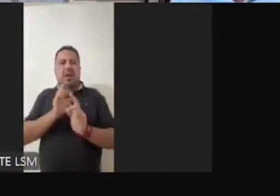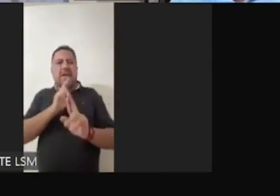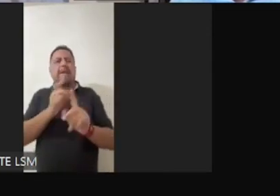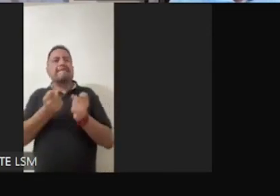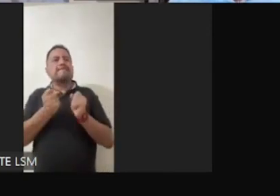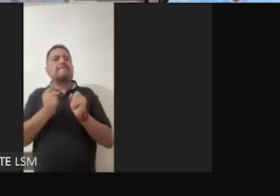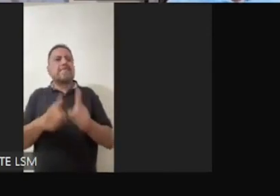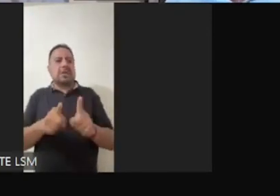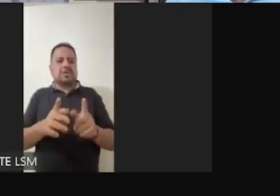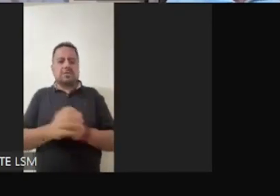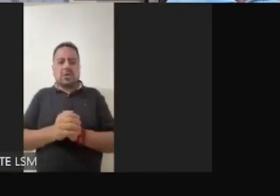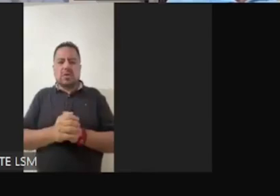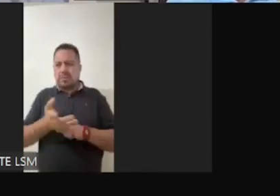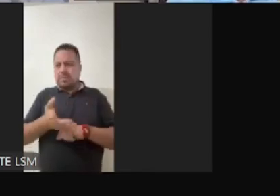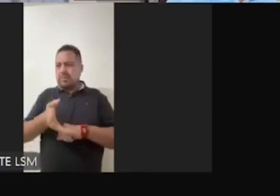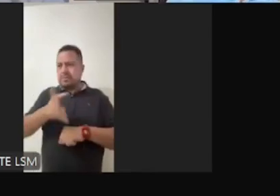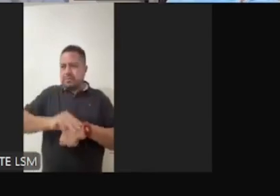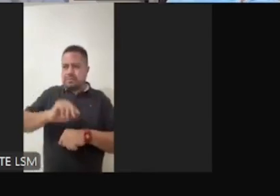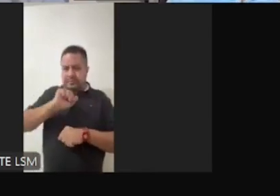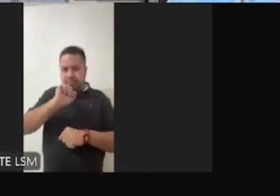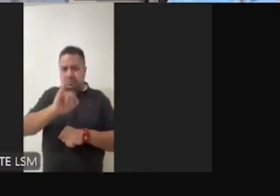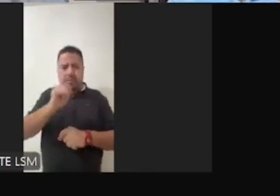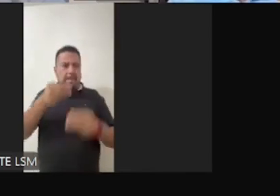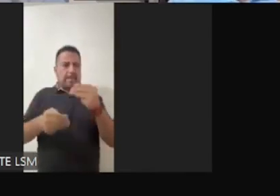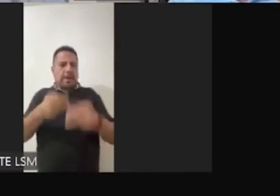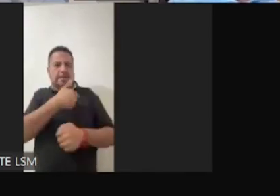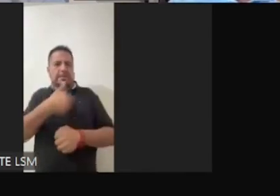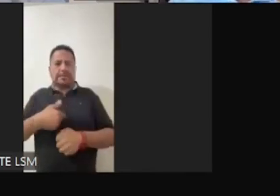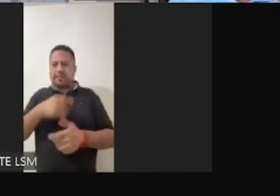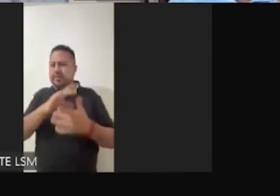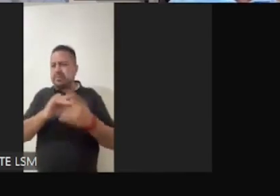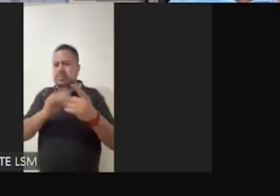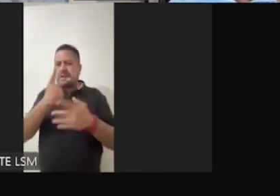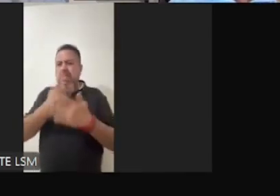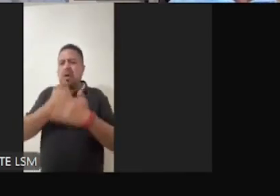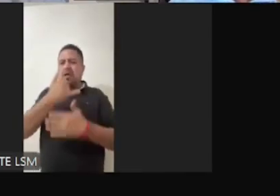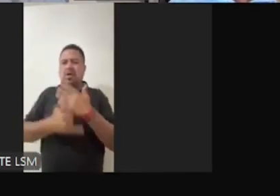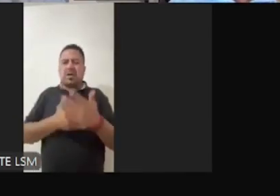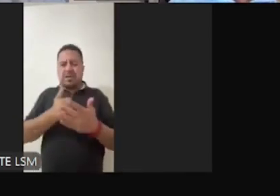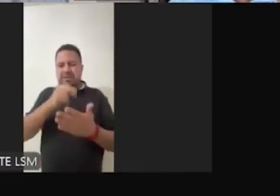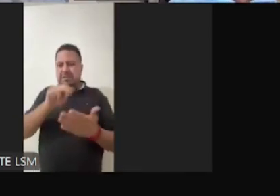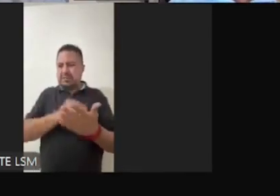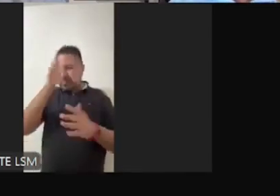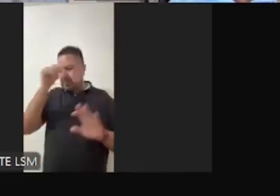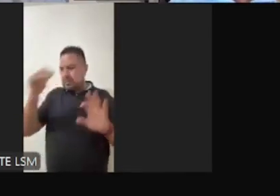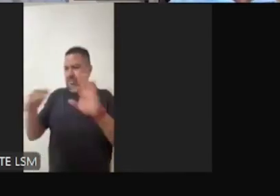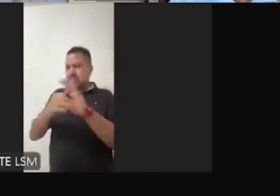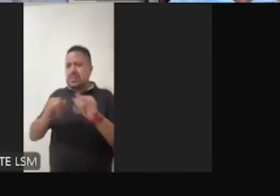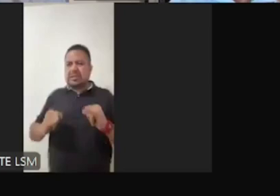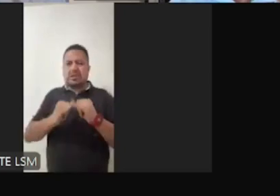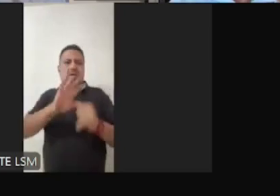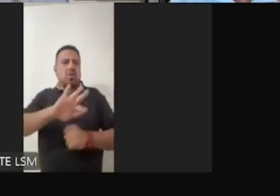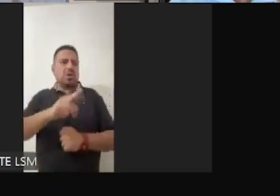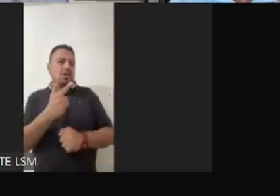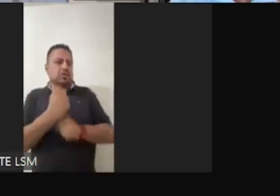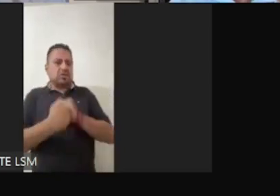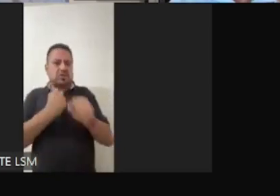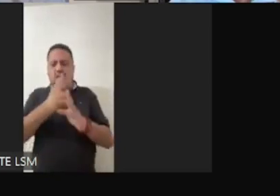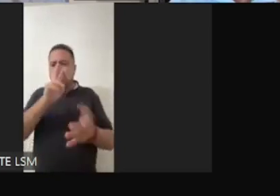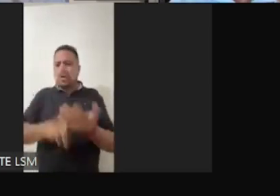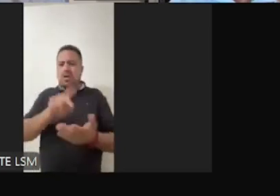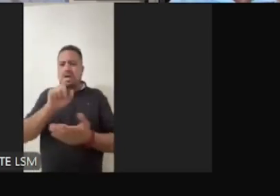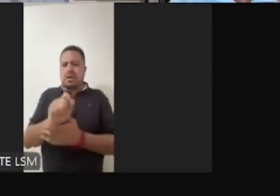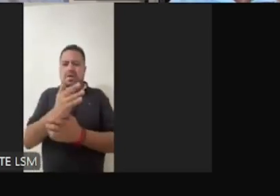mismo con su autorización magistrada presidenta doy cuenta con el proyecto de laudo convenio instituto 42 de este año